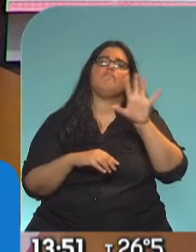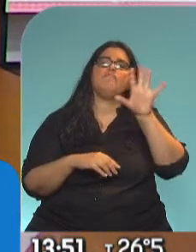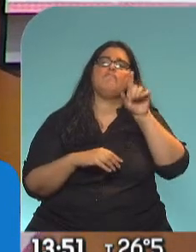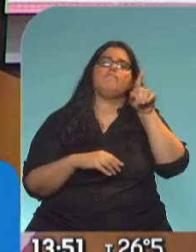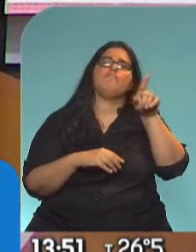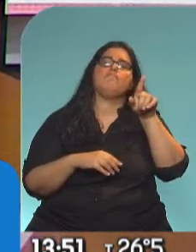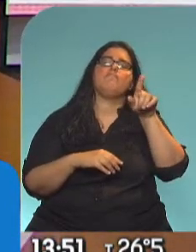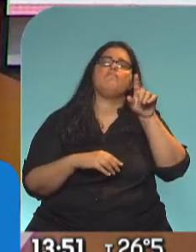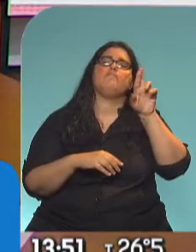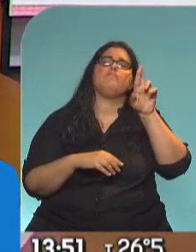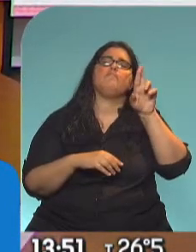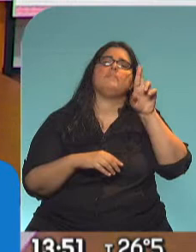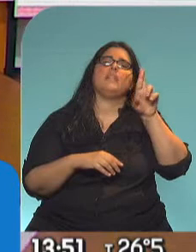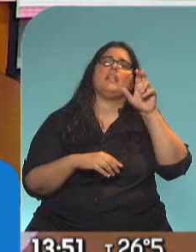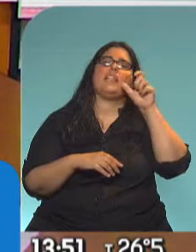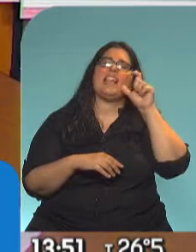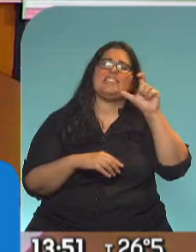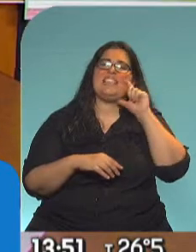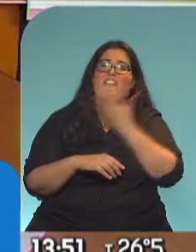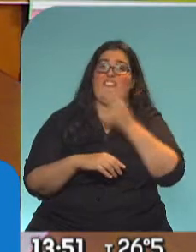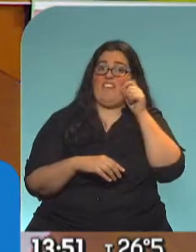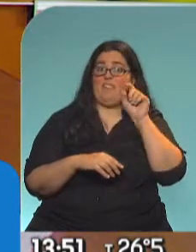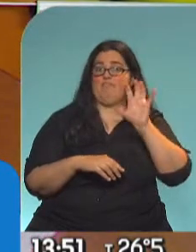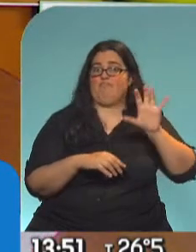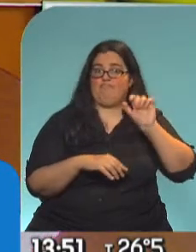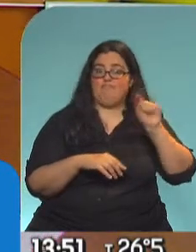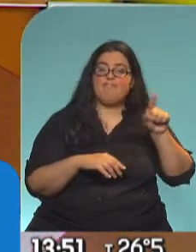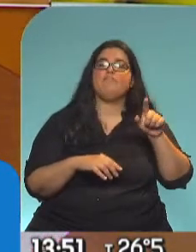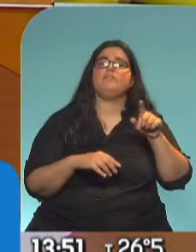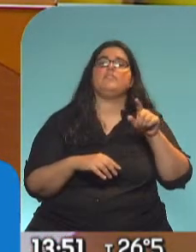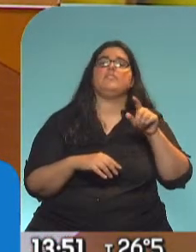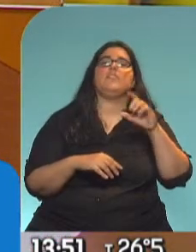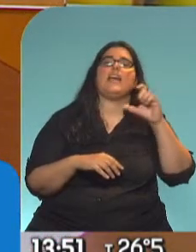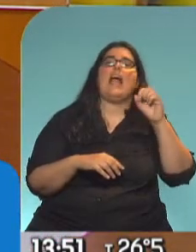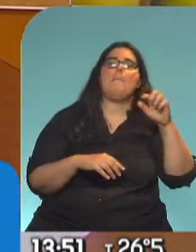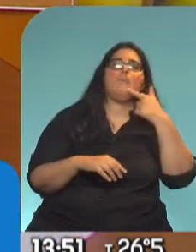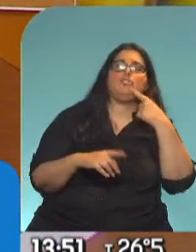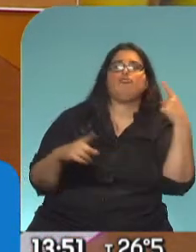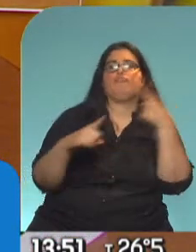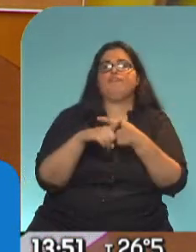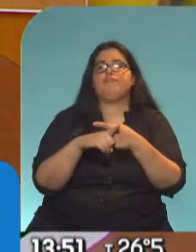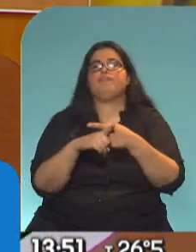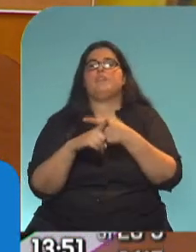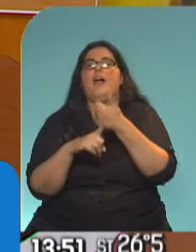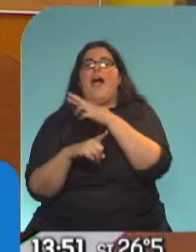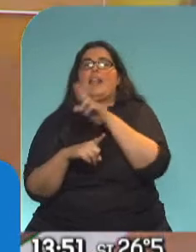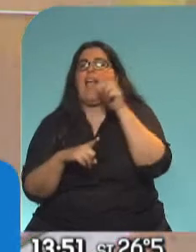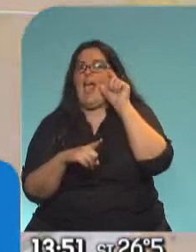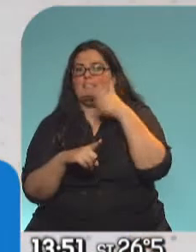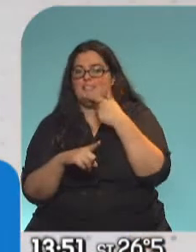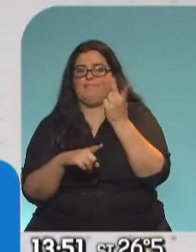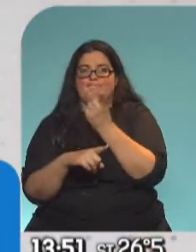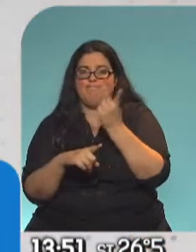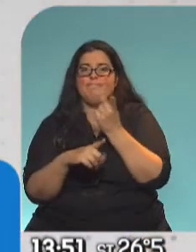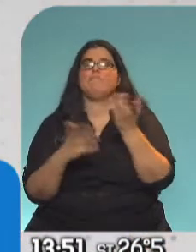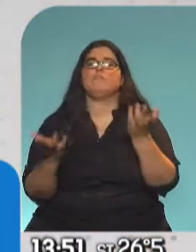finalmente, el caso de Recife, donde João Campos enfrenta a Marilia Arraes. Otro caso,